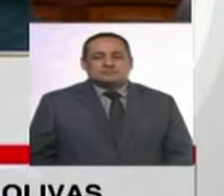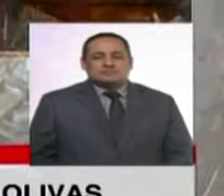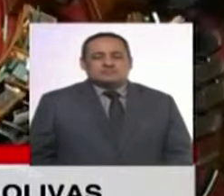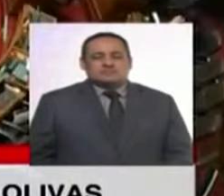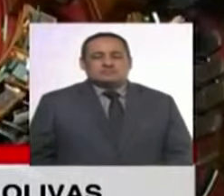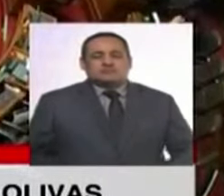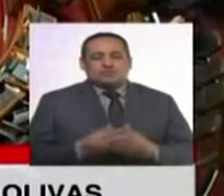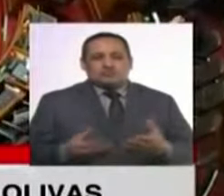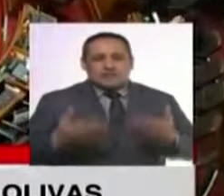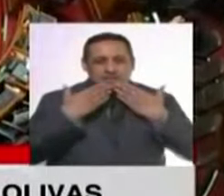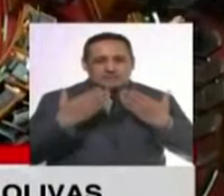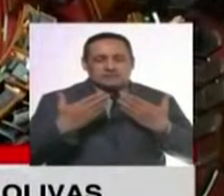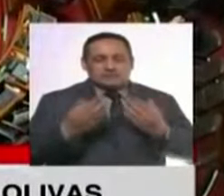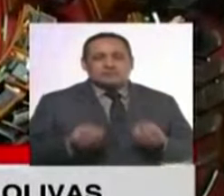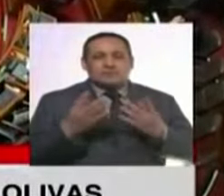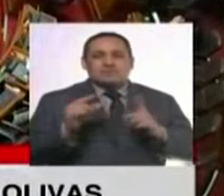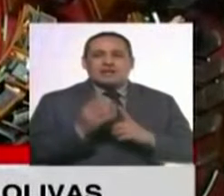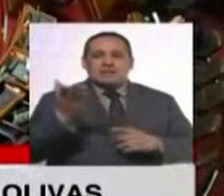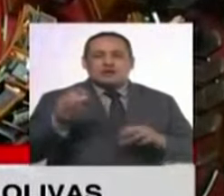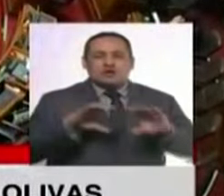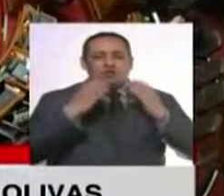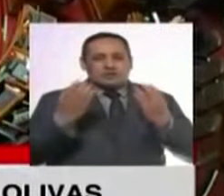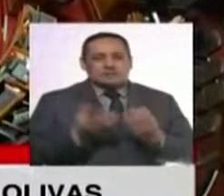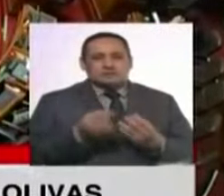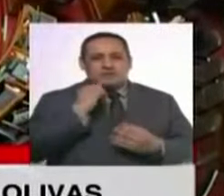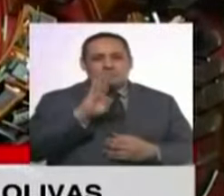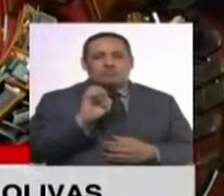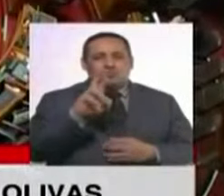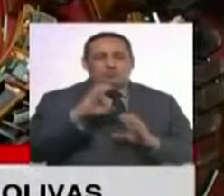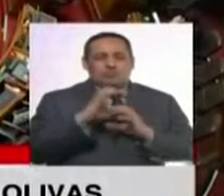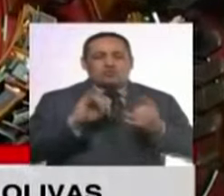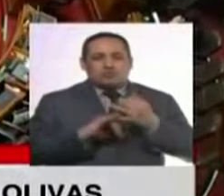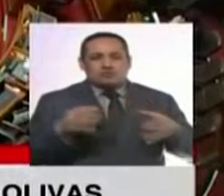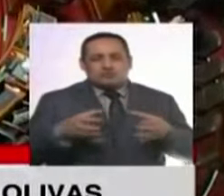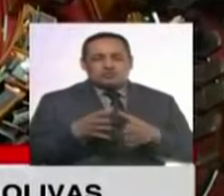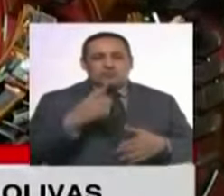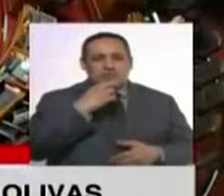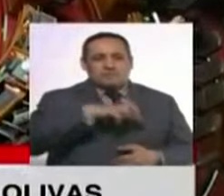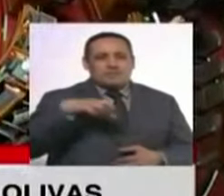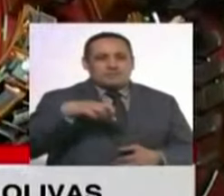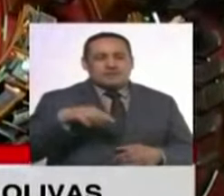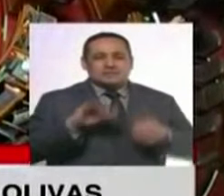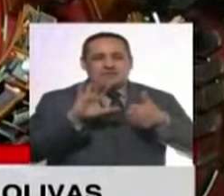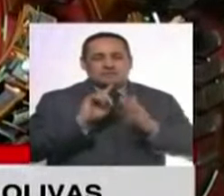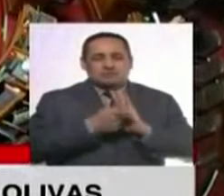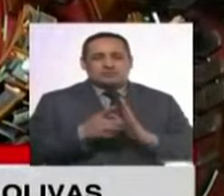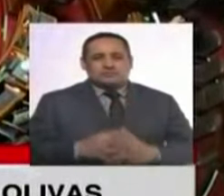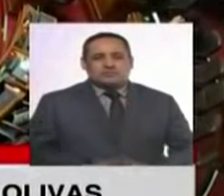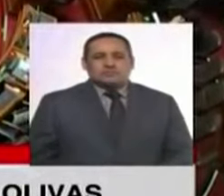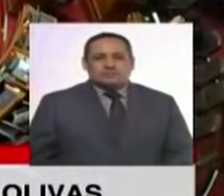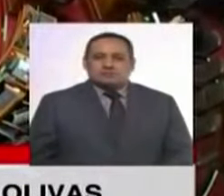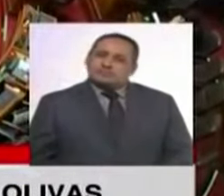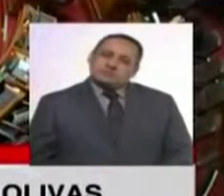Muchas gracias congresista tiene la palabra congresista Juan Burgos de podemos Perú por seis minutos